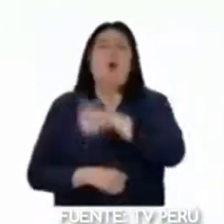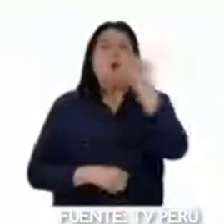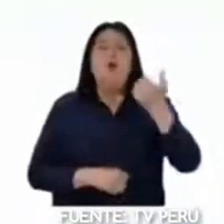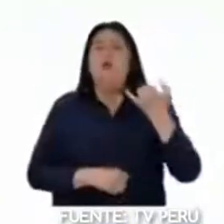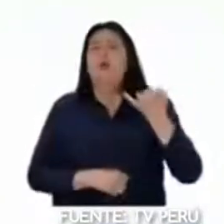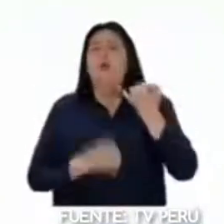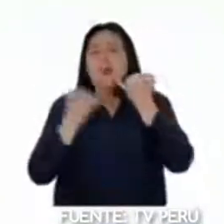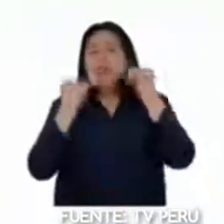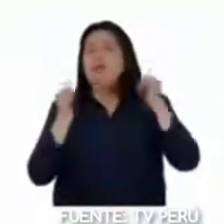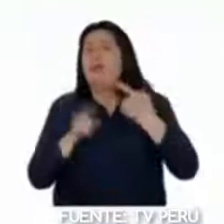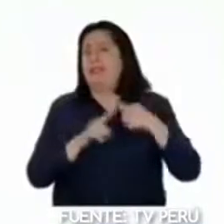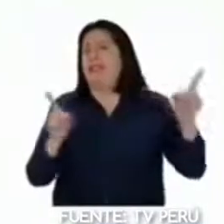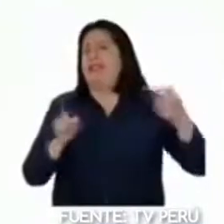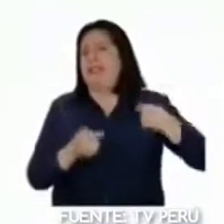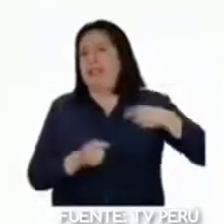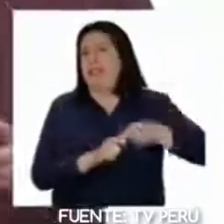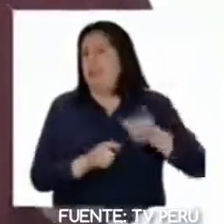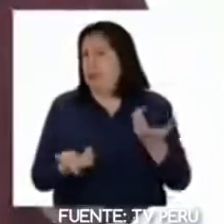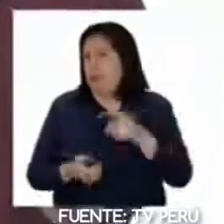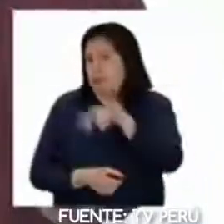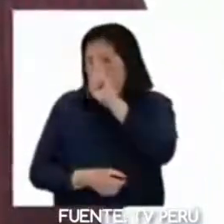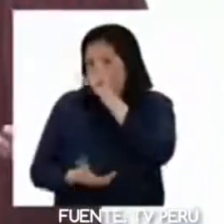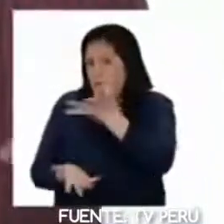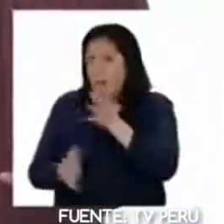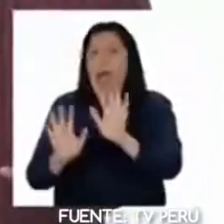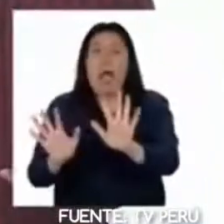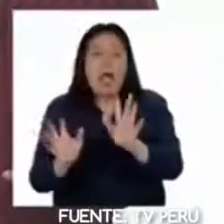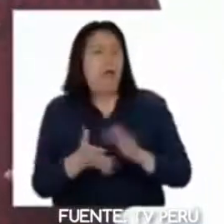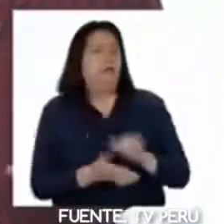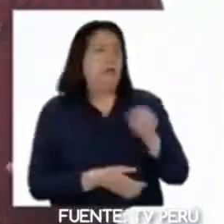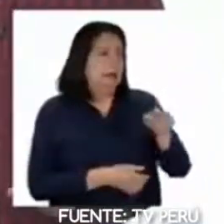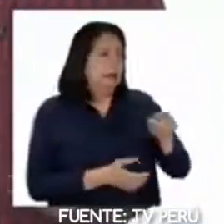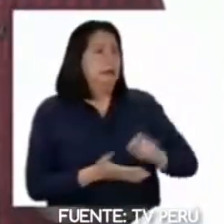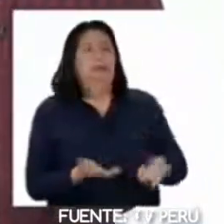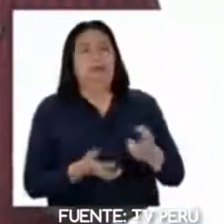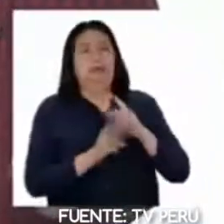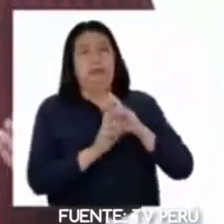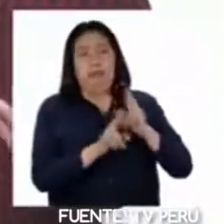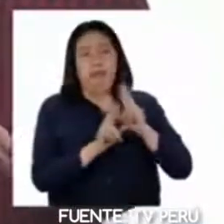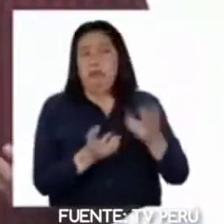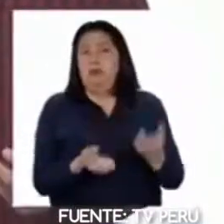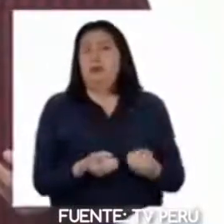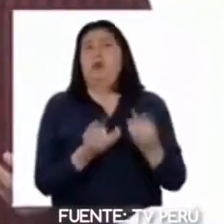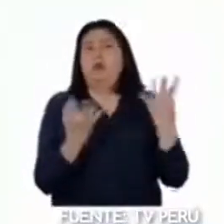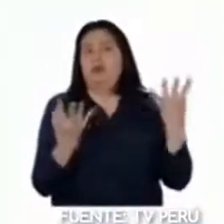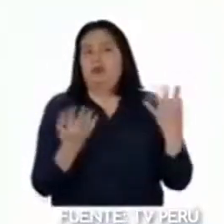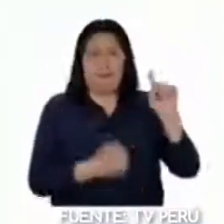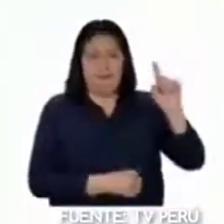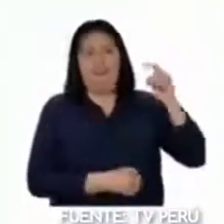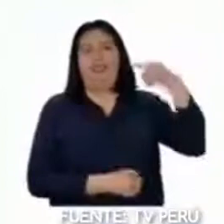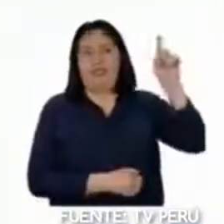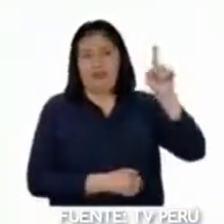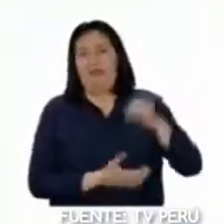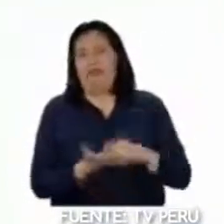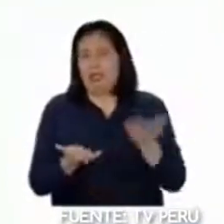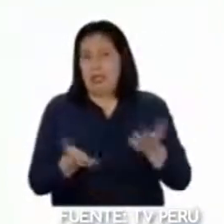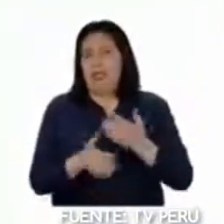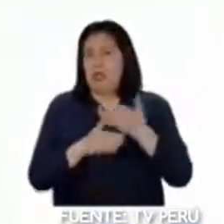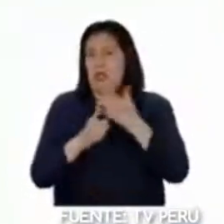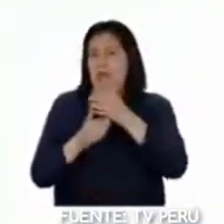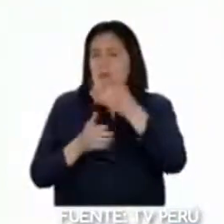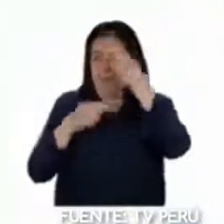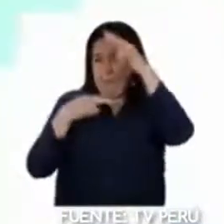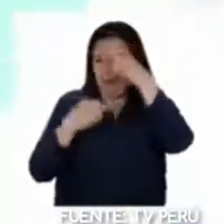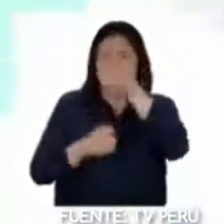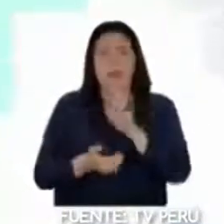idiomas distintos al castellano en el Perú? ¡Ajá! Esas respuestas están expresadas en millones. Les quiero compartir la